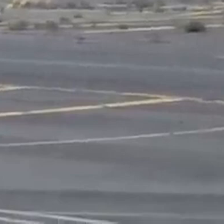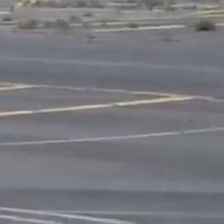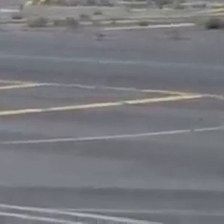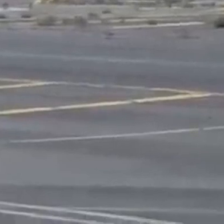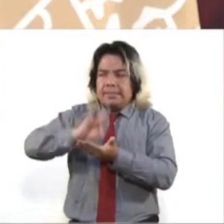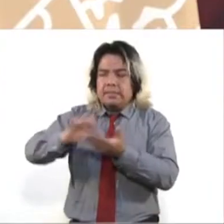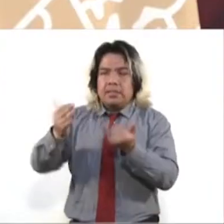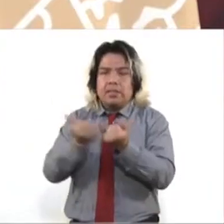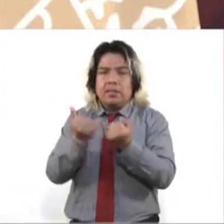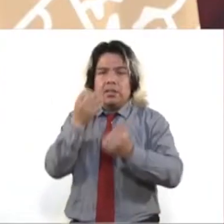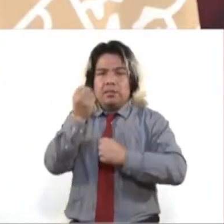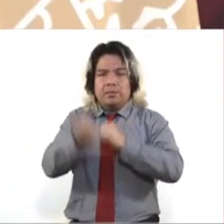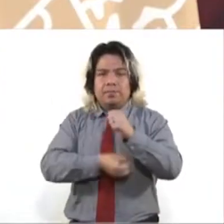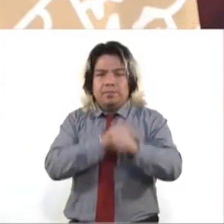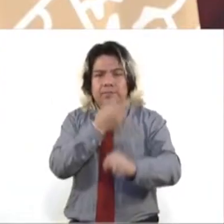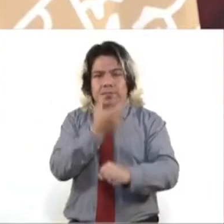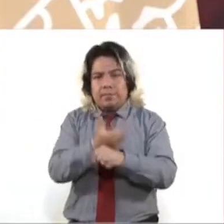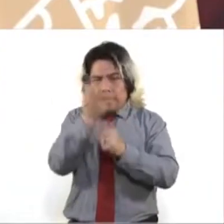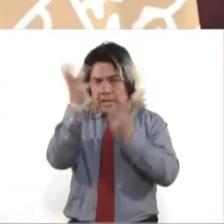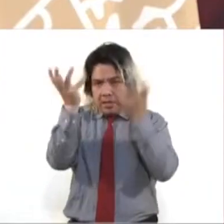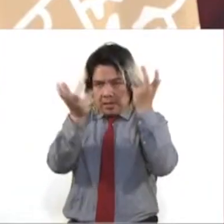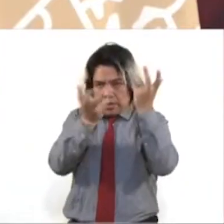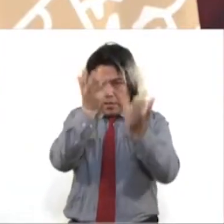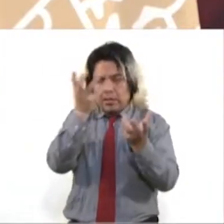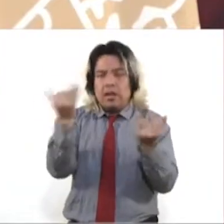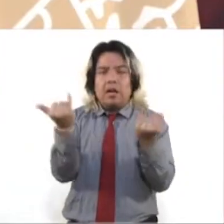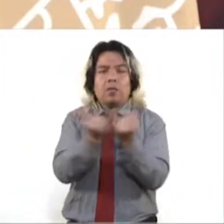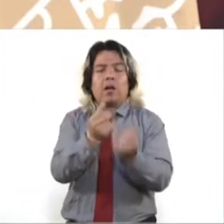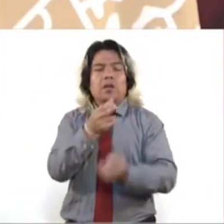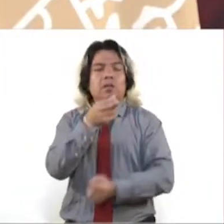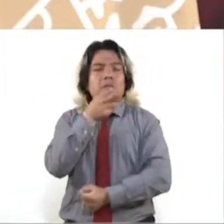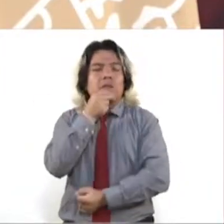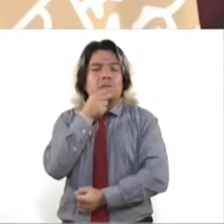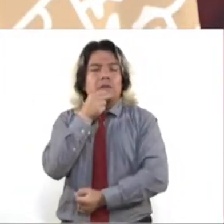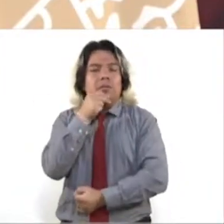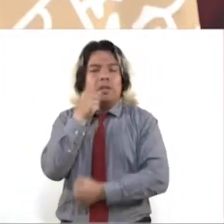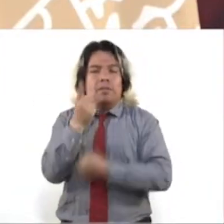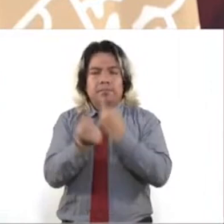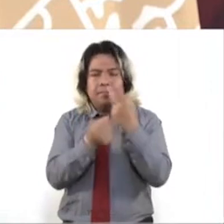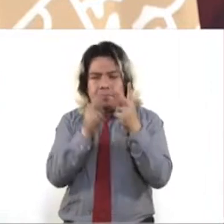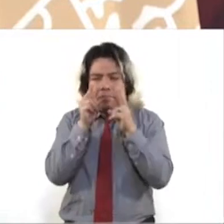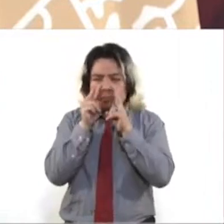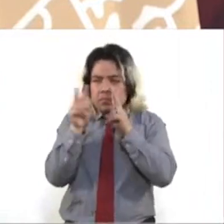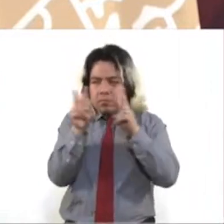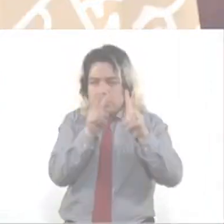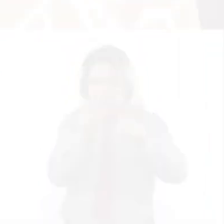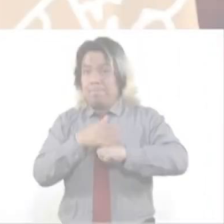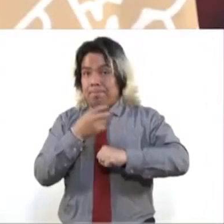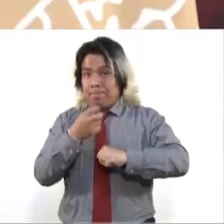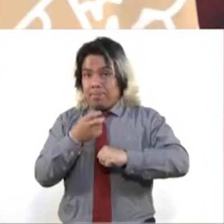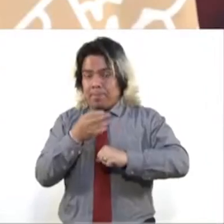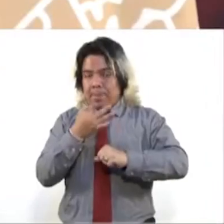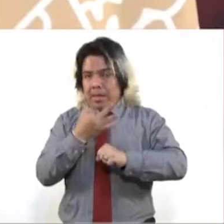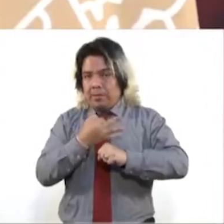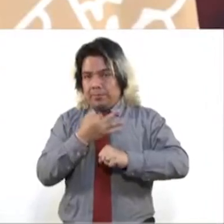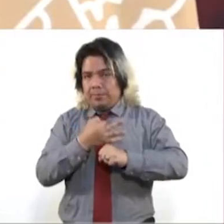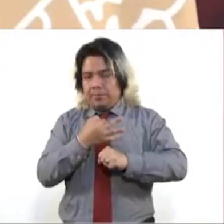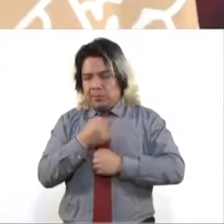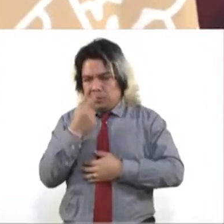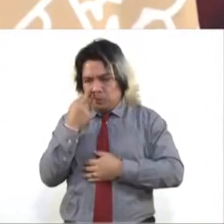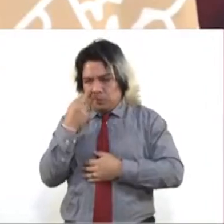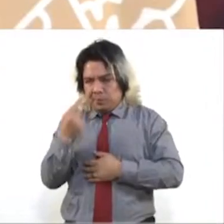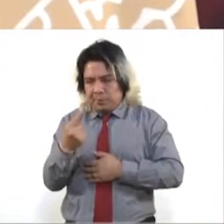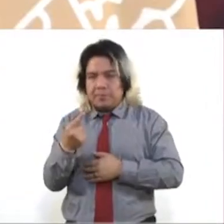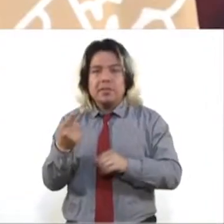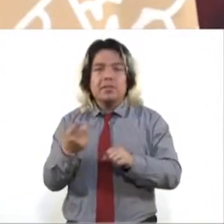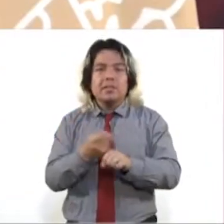de gobierno, Claudia Sheinbaum, dijo que las obras se llevarán a cargo por la administración local con recursos federales. Lo que está ocurriendo